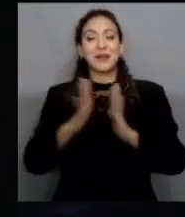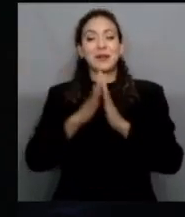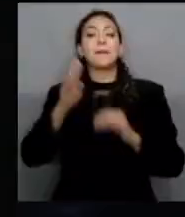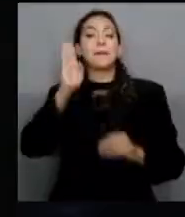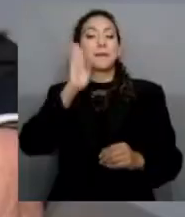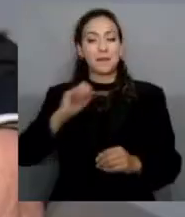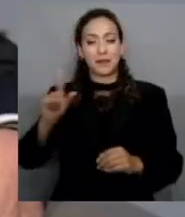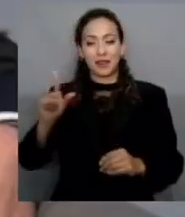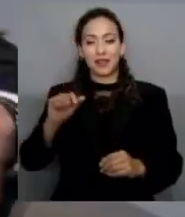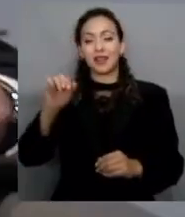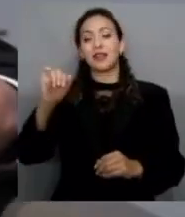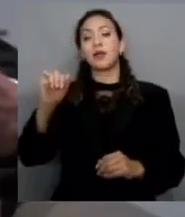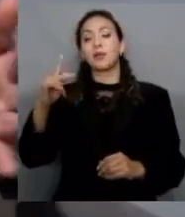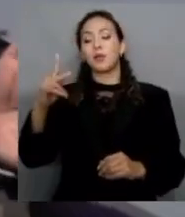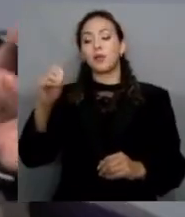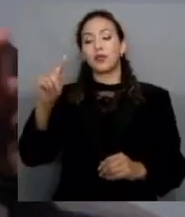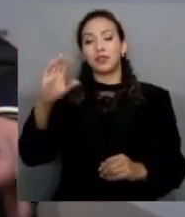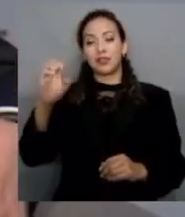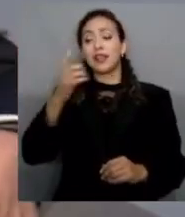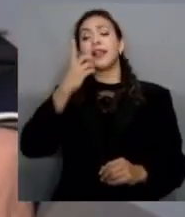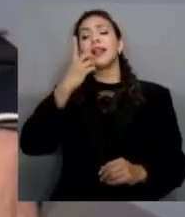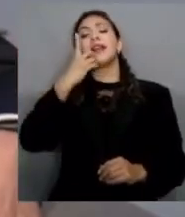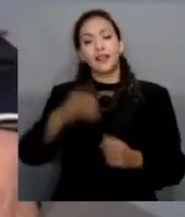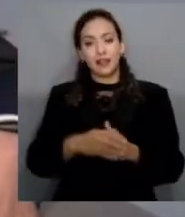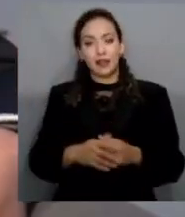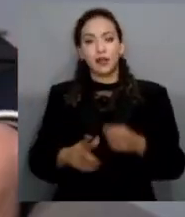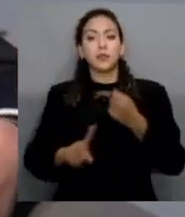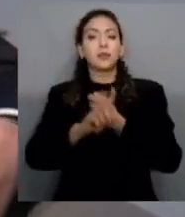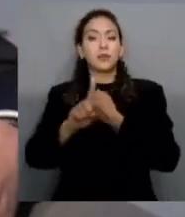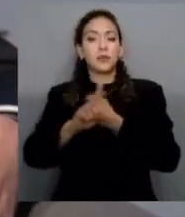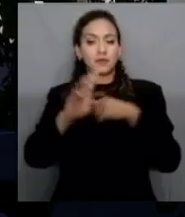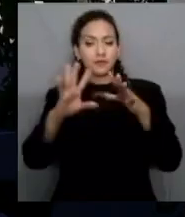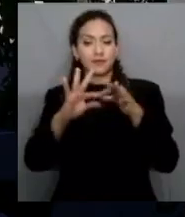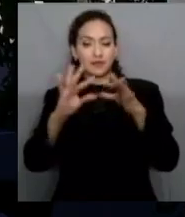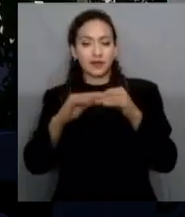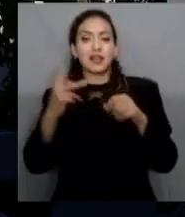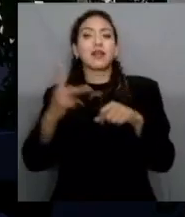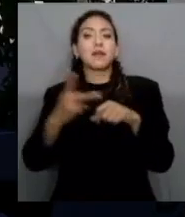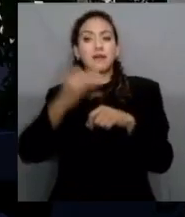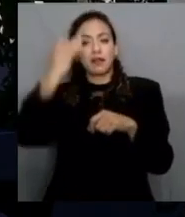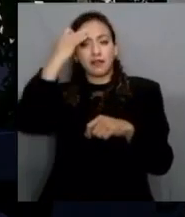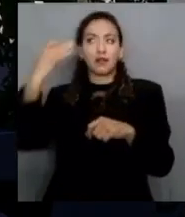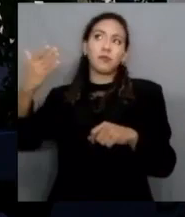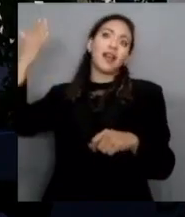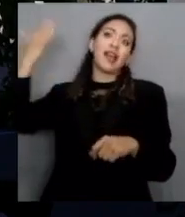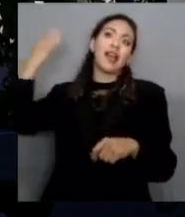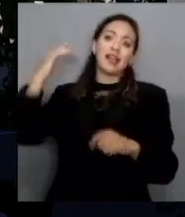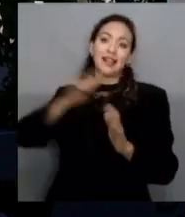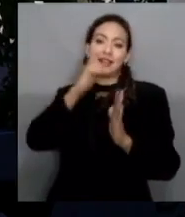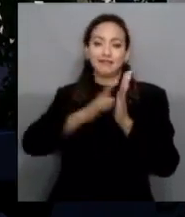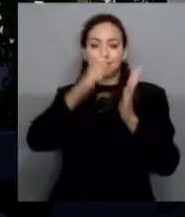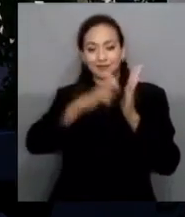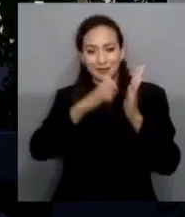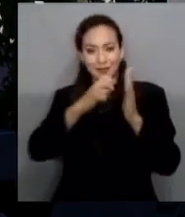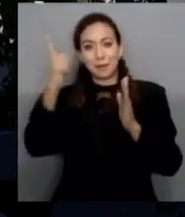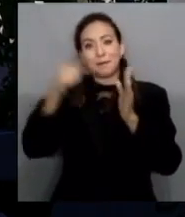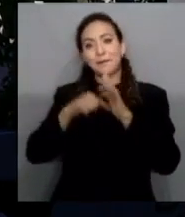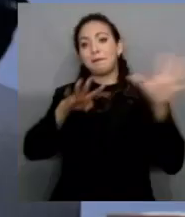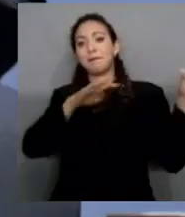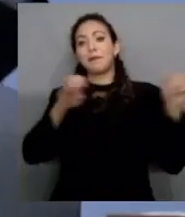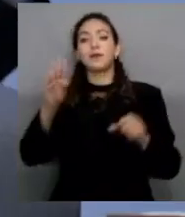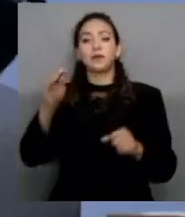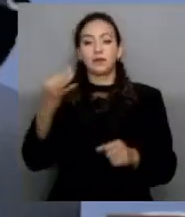Lainez Potisek, quien se refirió a los riesgos de perder lo que se avanzó con la reforma judicial de 1994, cimiento